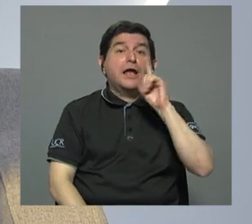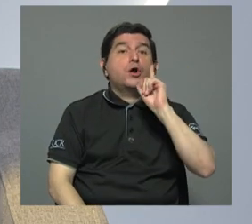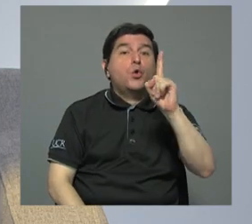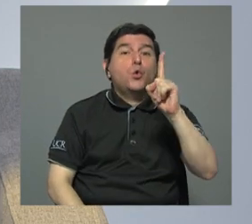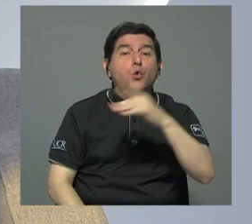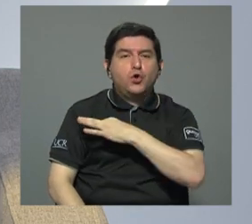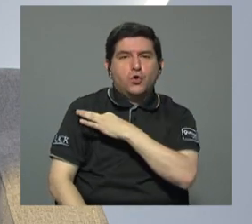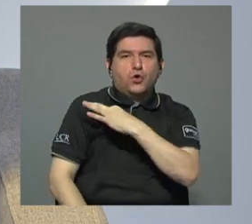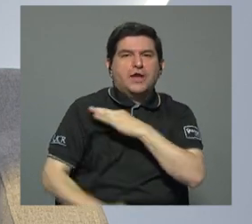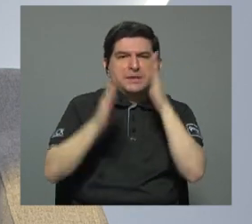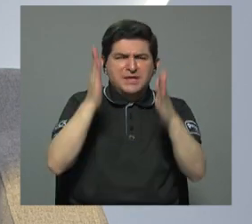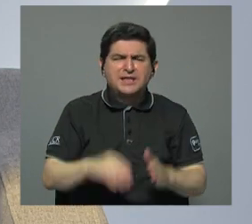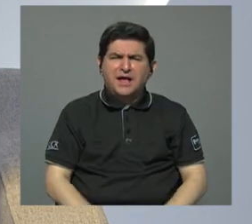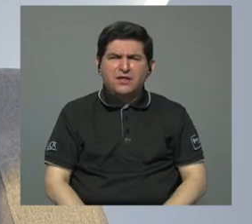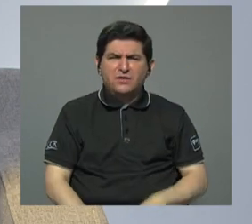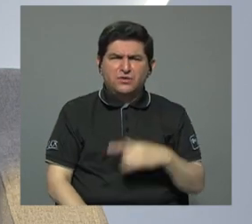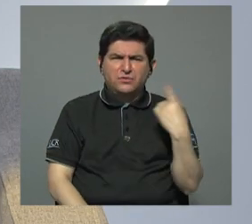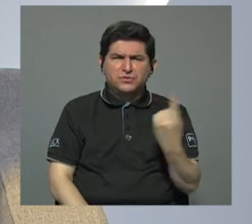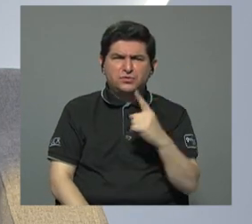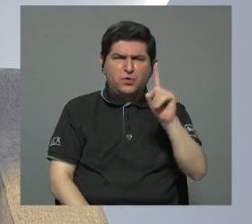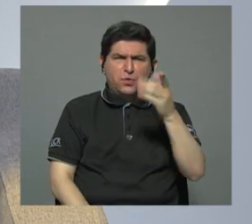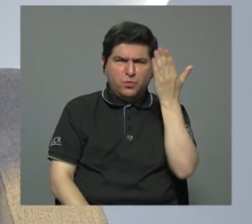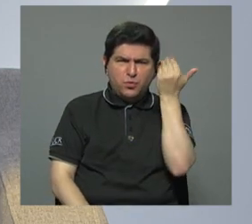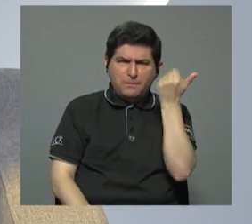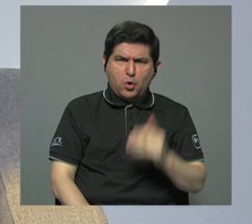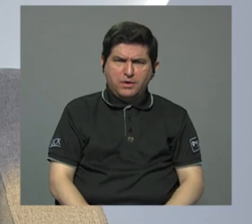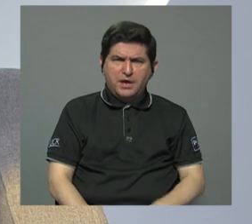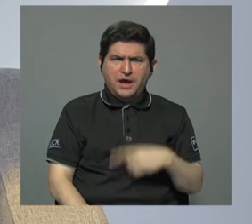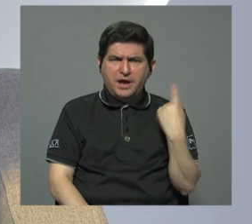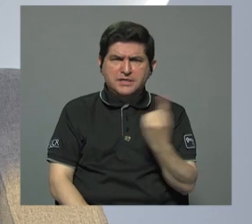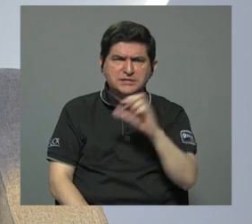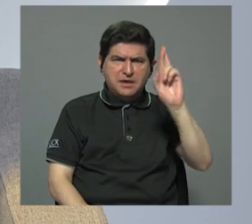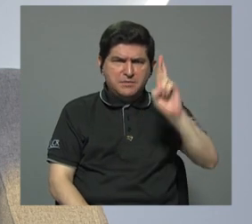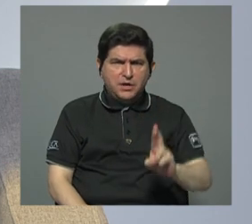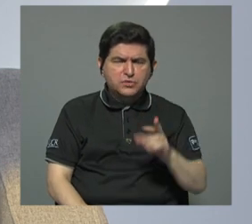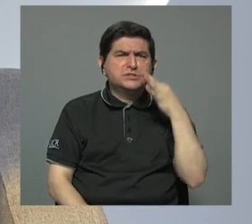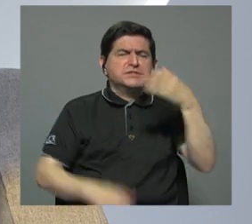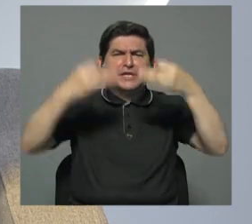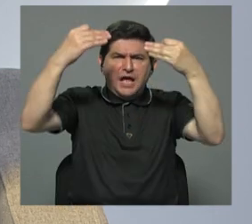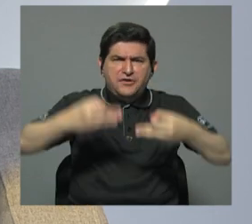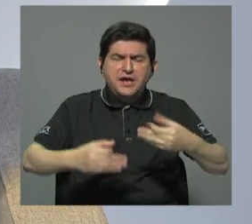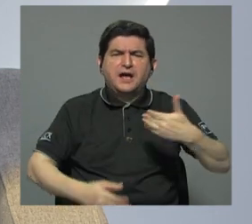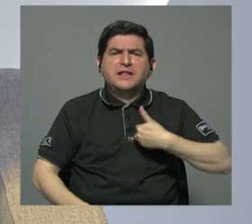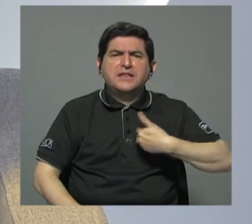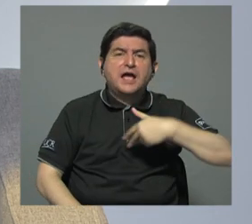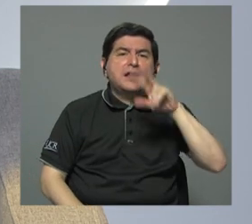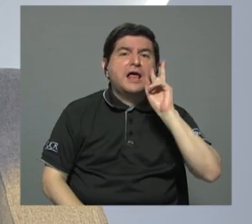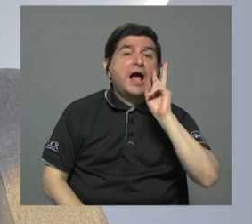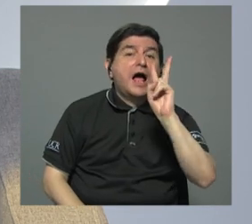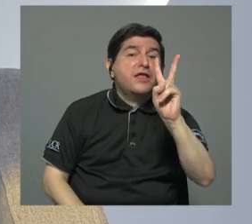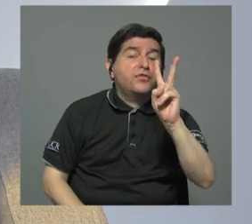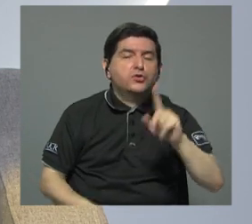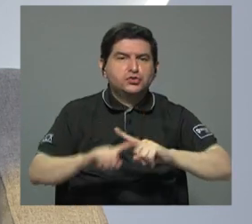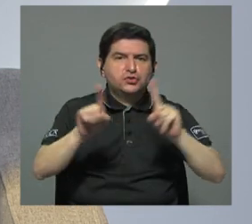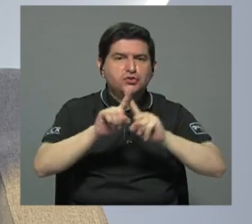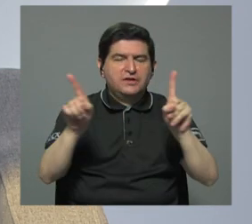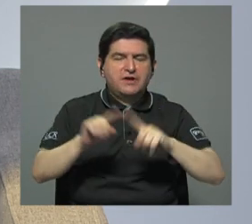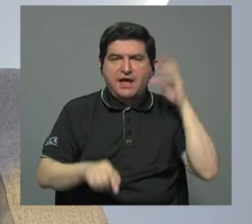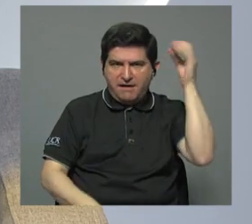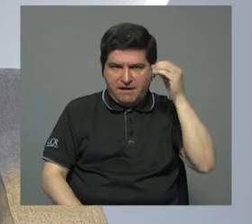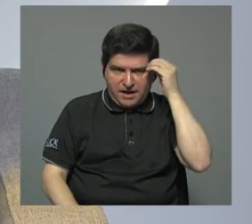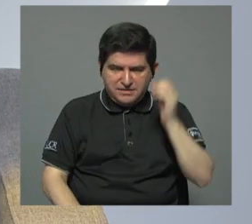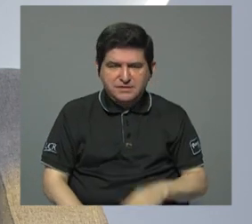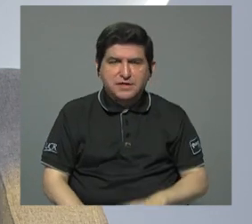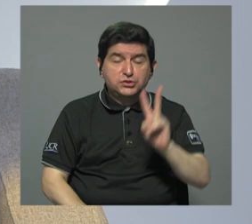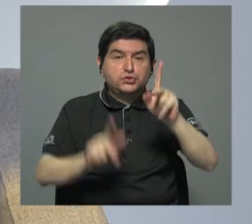invitado, y ustedes se preguntarán, ¿por qué solo uno? Si siempre en Costa Rica en Juego tenemos dos caras de una moneda, tenemos a